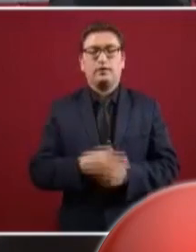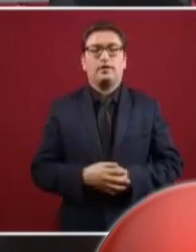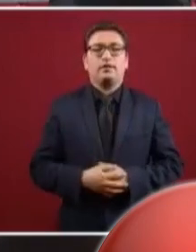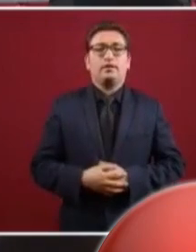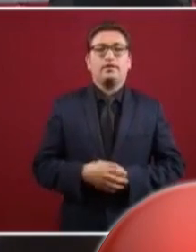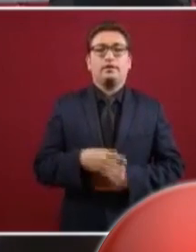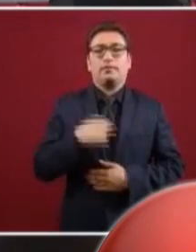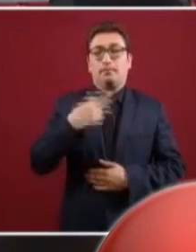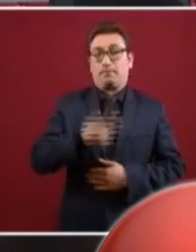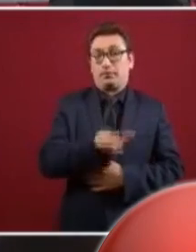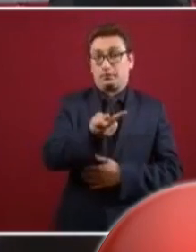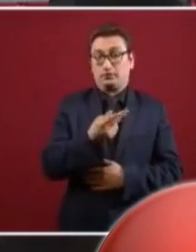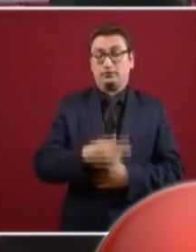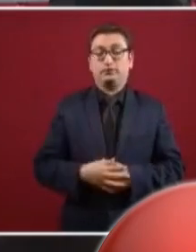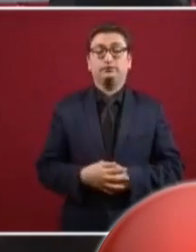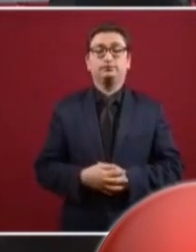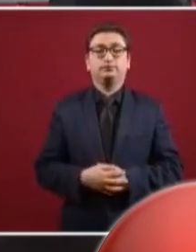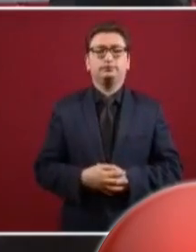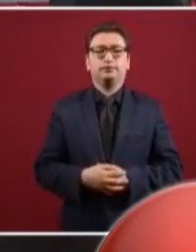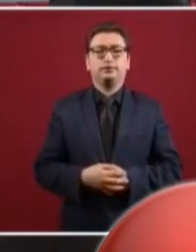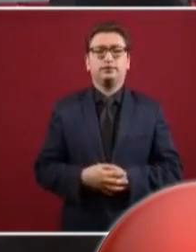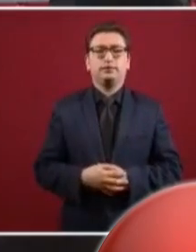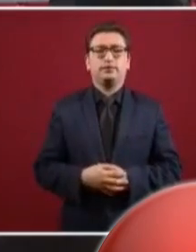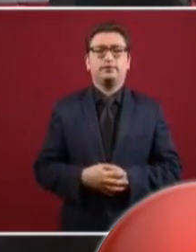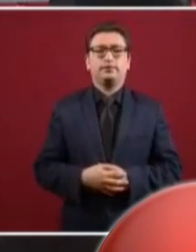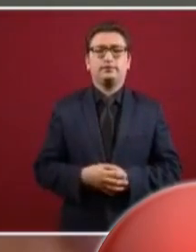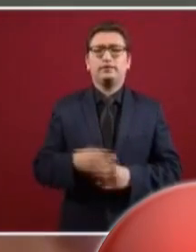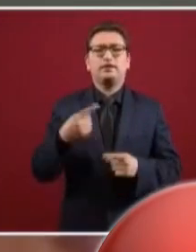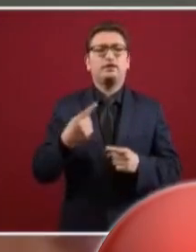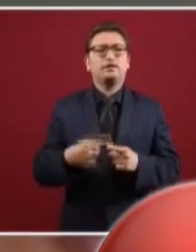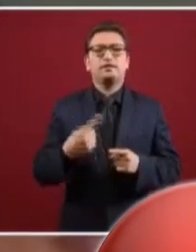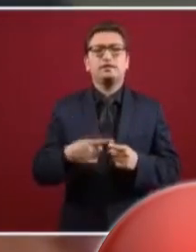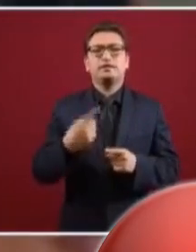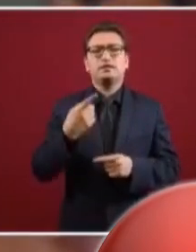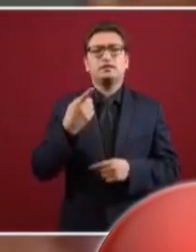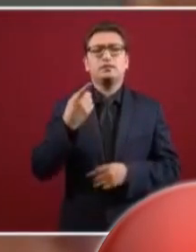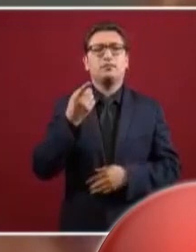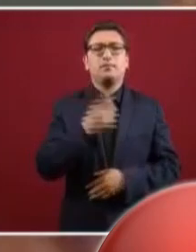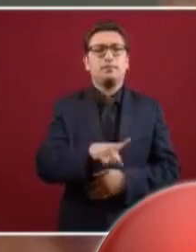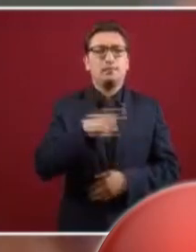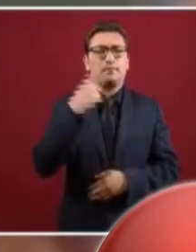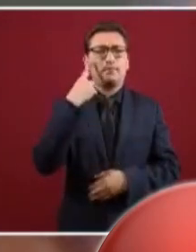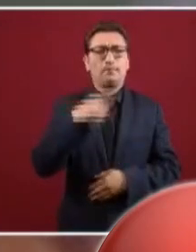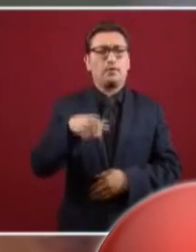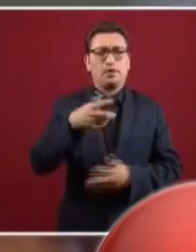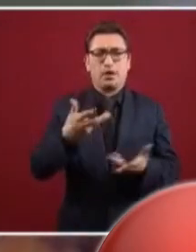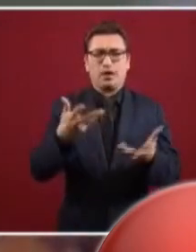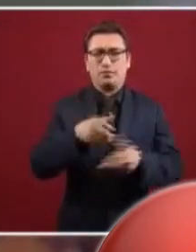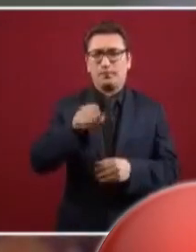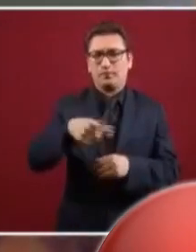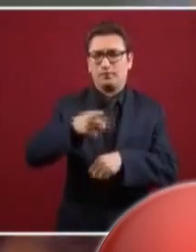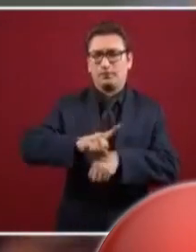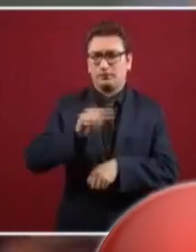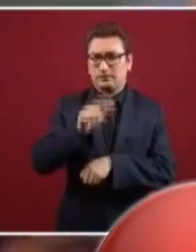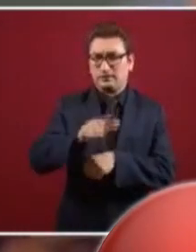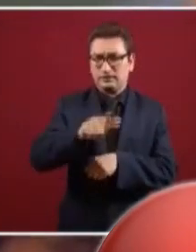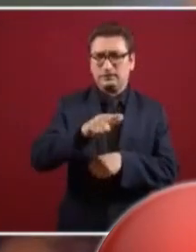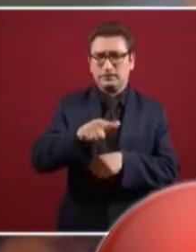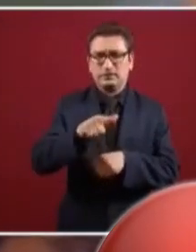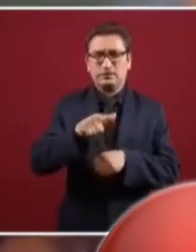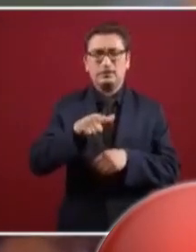La primera pregunta es, ¿quién decidió ejecutar el fallido operativo el mismo día 17 de octubre,